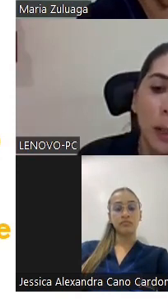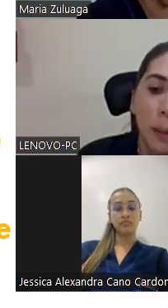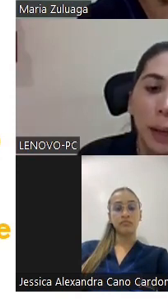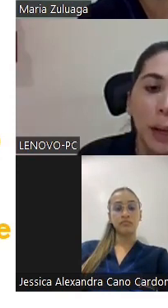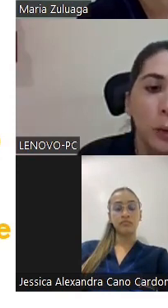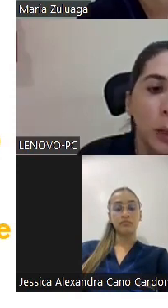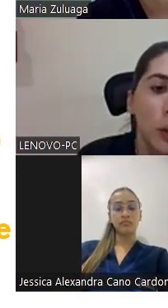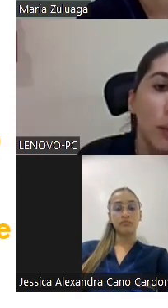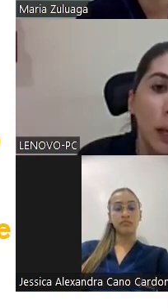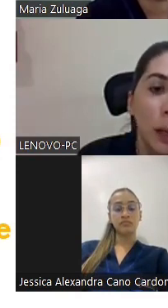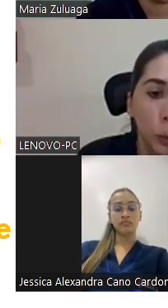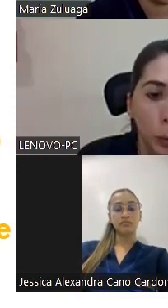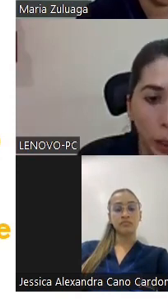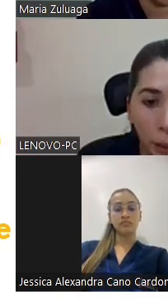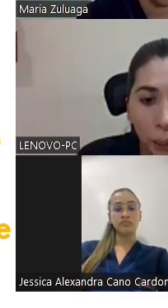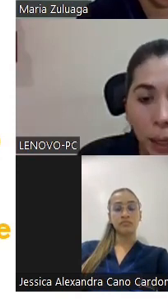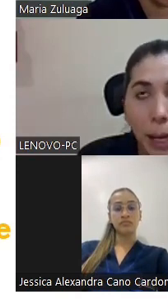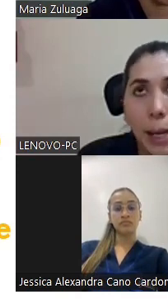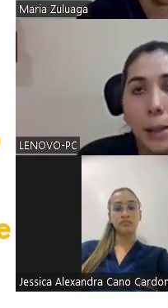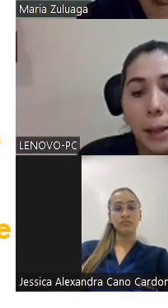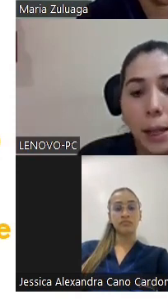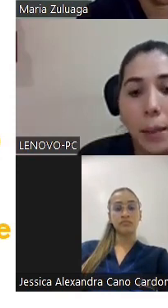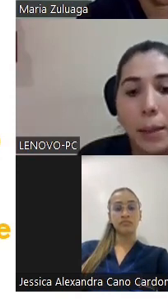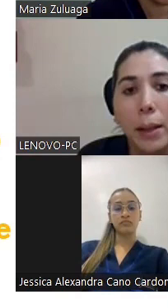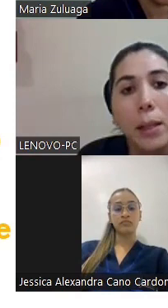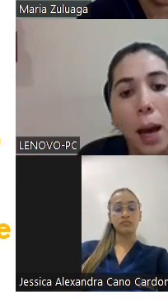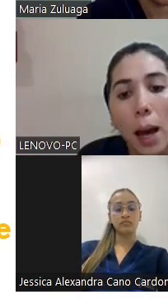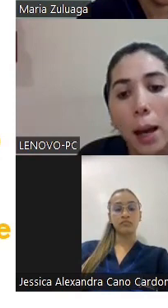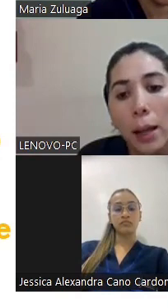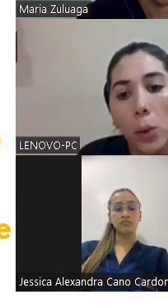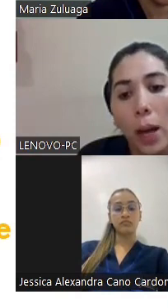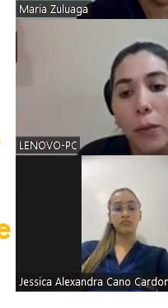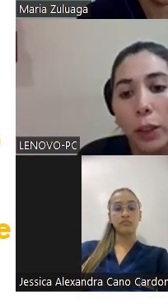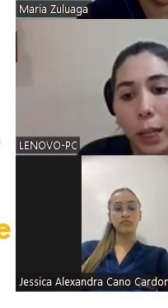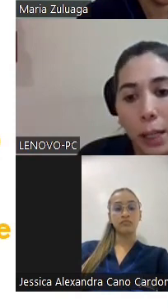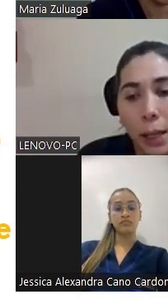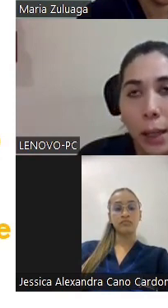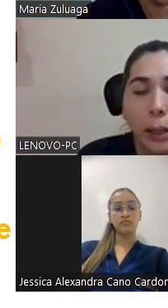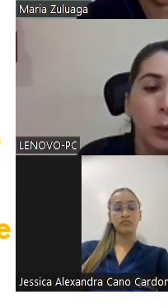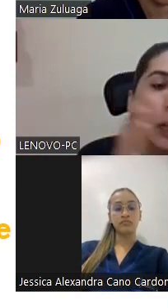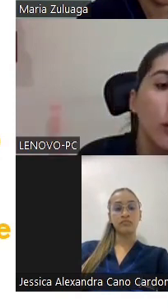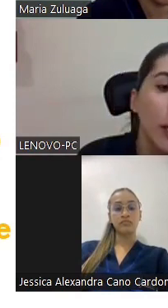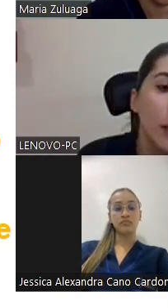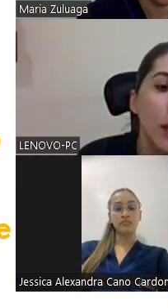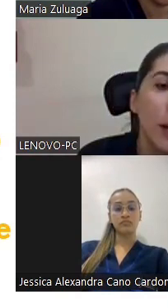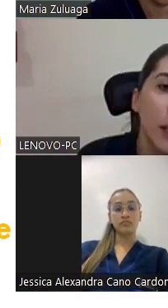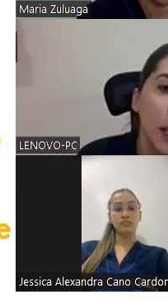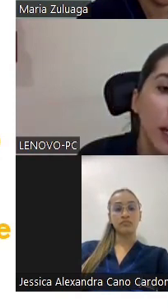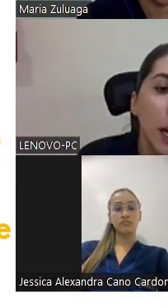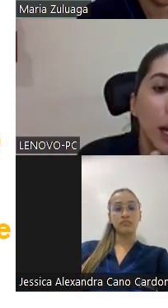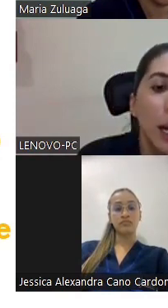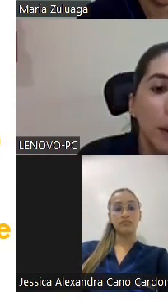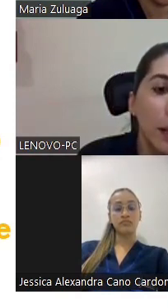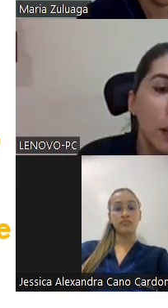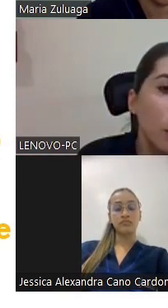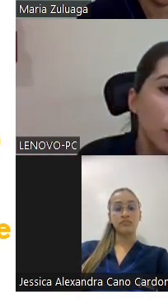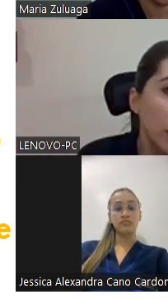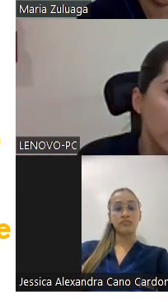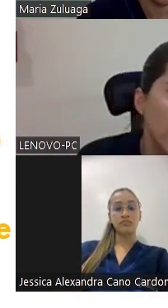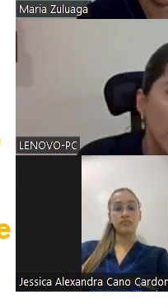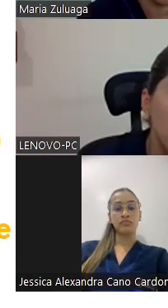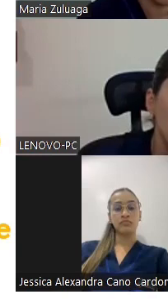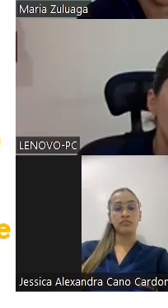64 Asamblea de la Asociación Médica Mundial. Estratégicamente realizada en la ciudad de Fortaleza, en la región del noreste de Brasil, la más